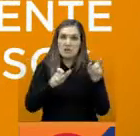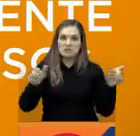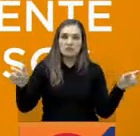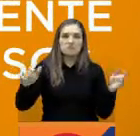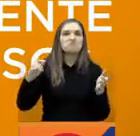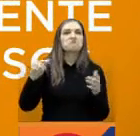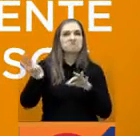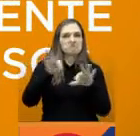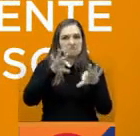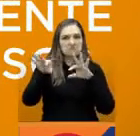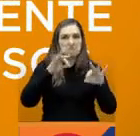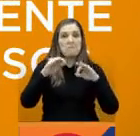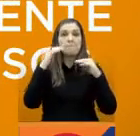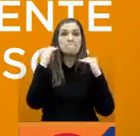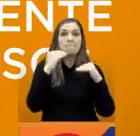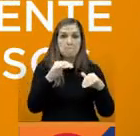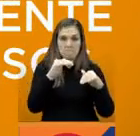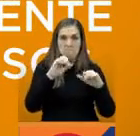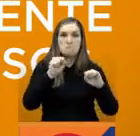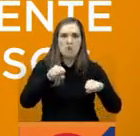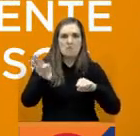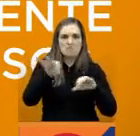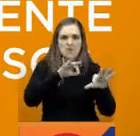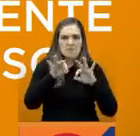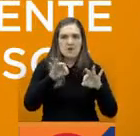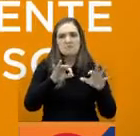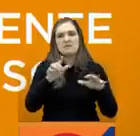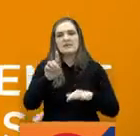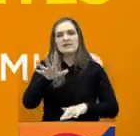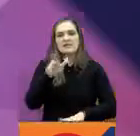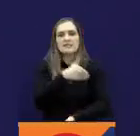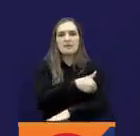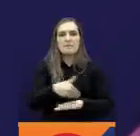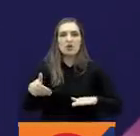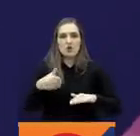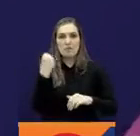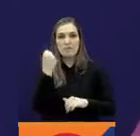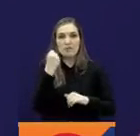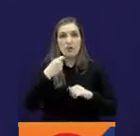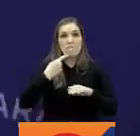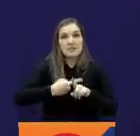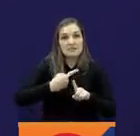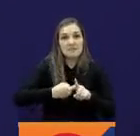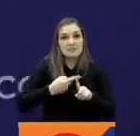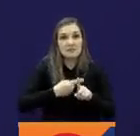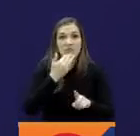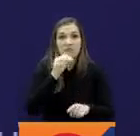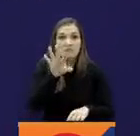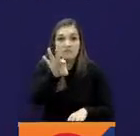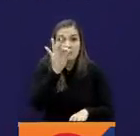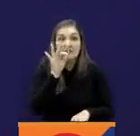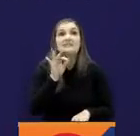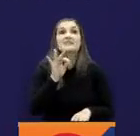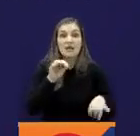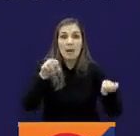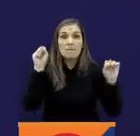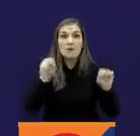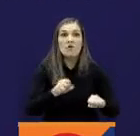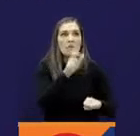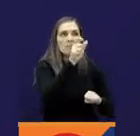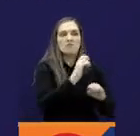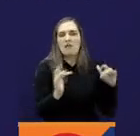término fijo y un salario aproximadamente de 15 millones de pesos mensuales. En caso de ser seleccionado, el empleador le